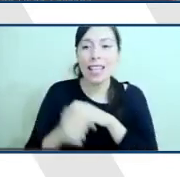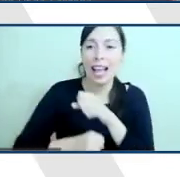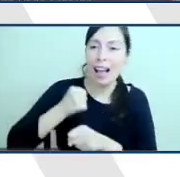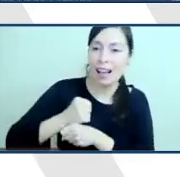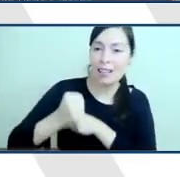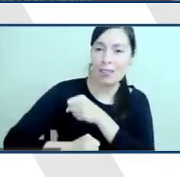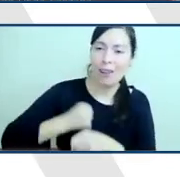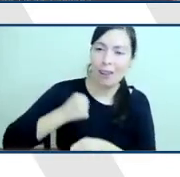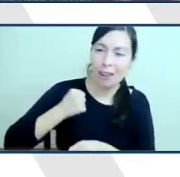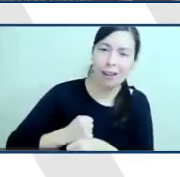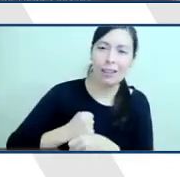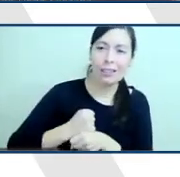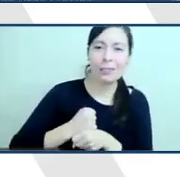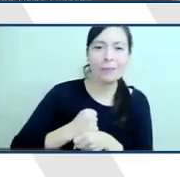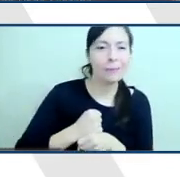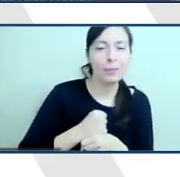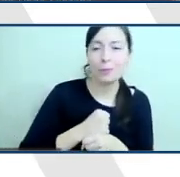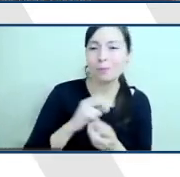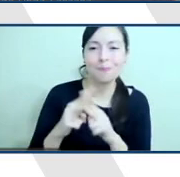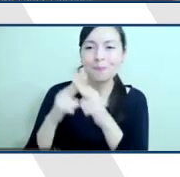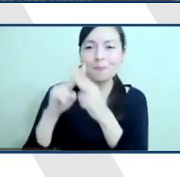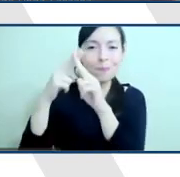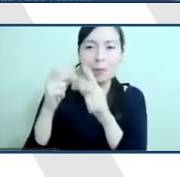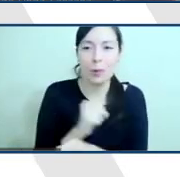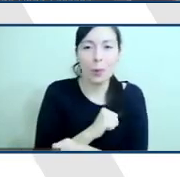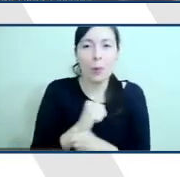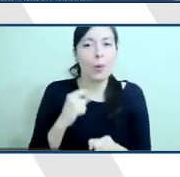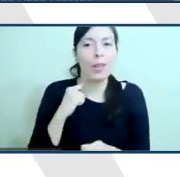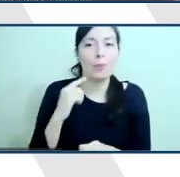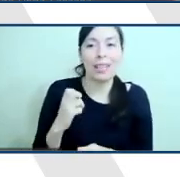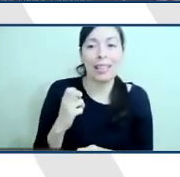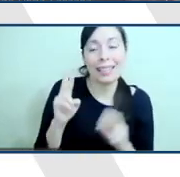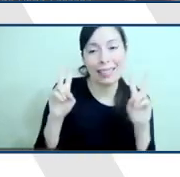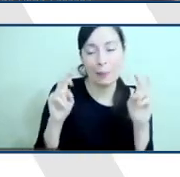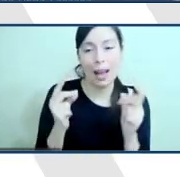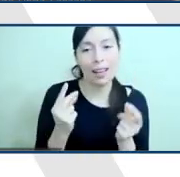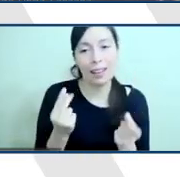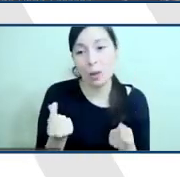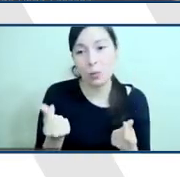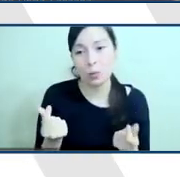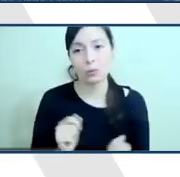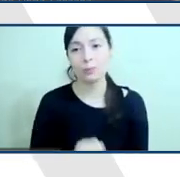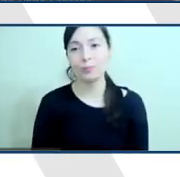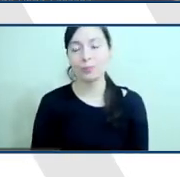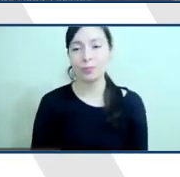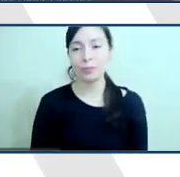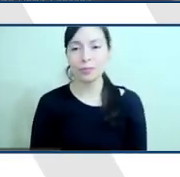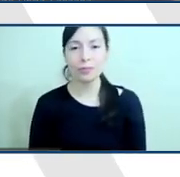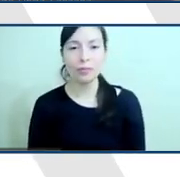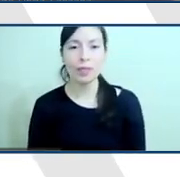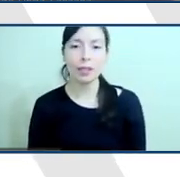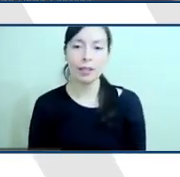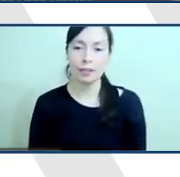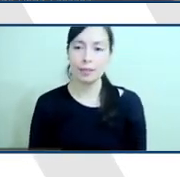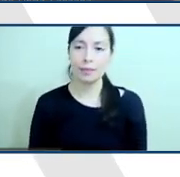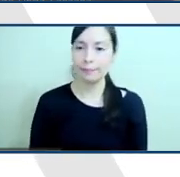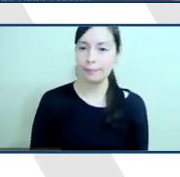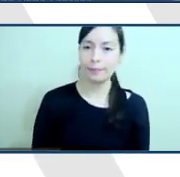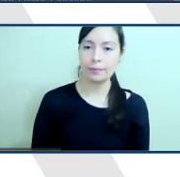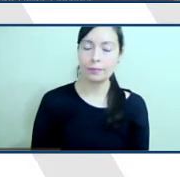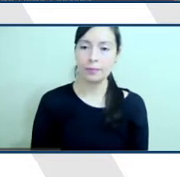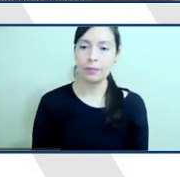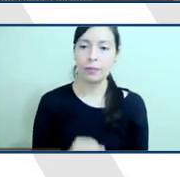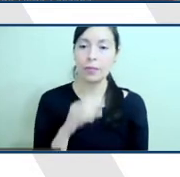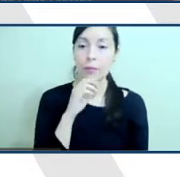por esa clase de temas más que por la parte astronómica. La estación que estuvo más tiempo observando entonces en el hemisferio sur